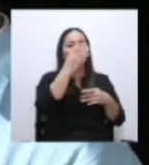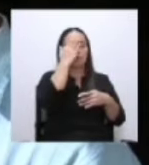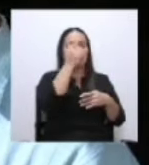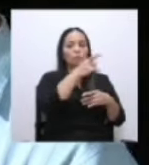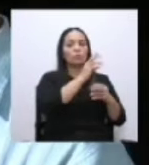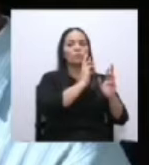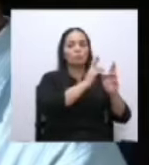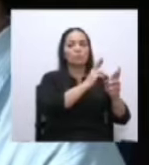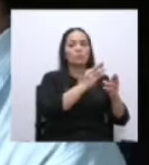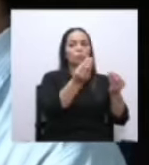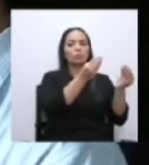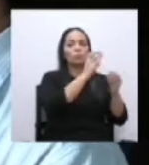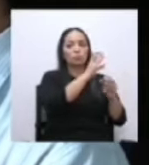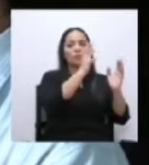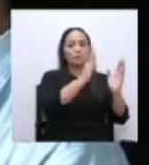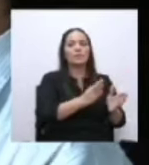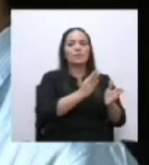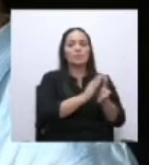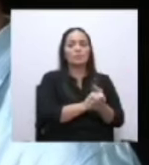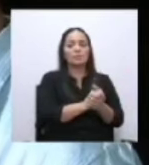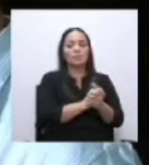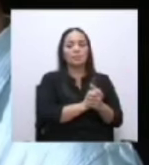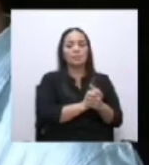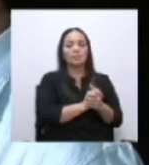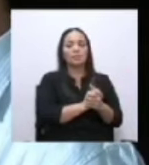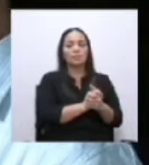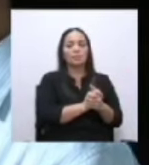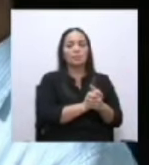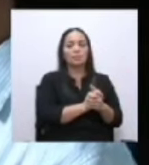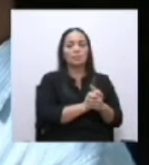muchos costarricenses que prácticamente